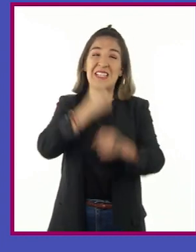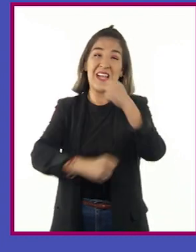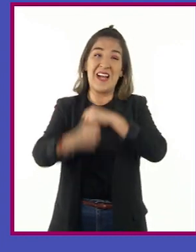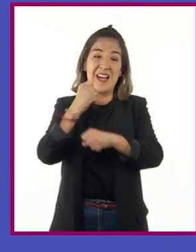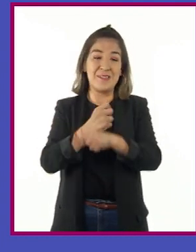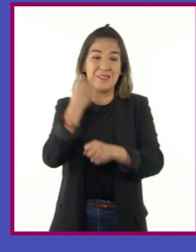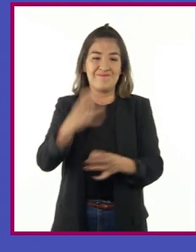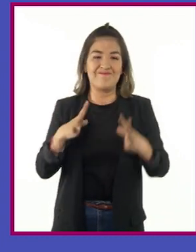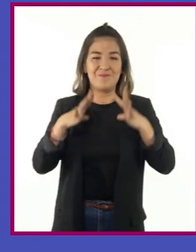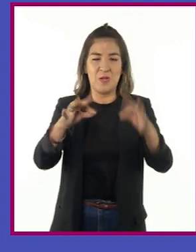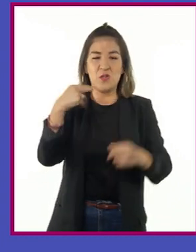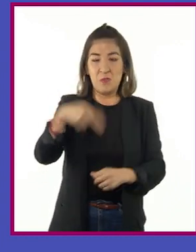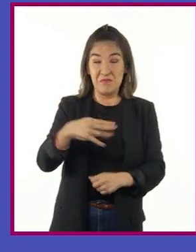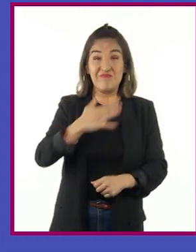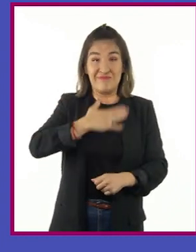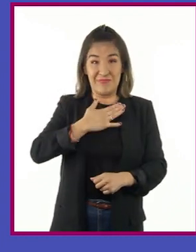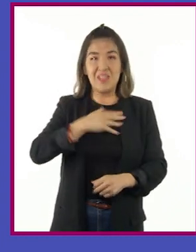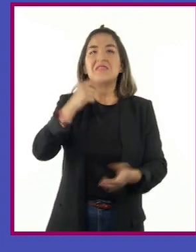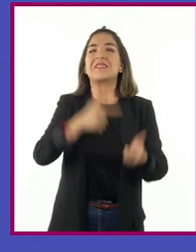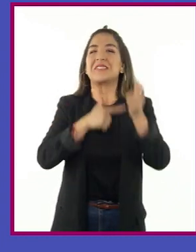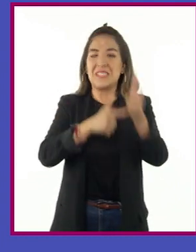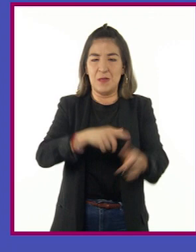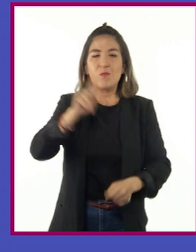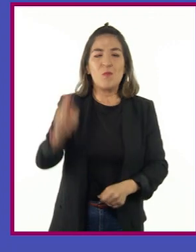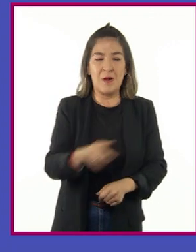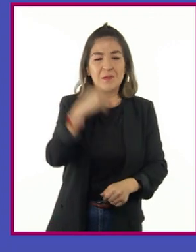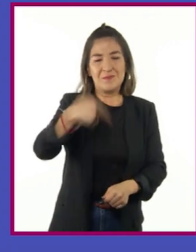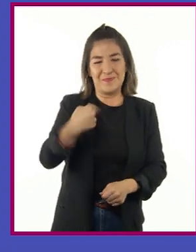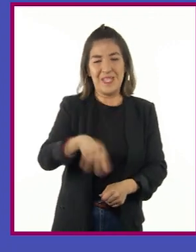seguimos siendo tan pueblo que todavía decimos Zapotlán.